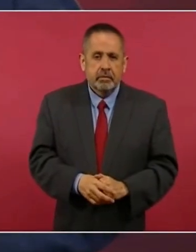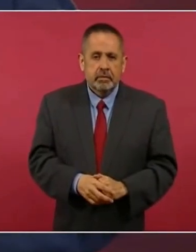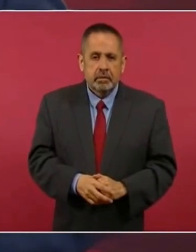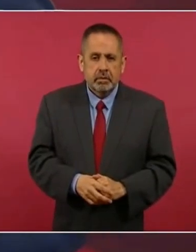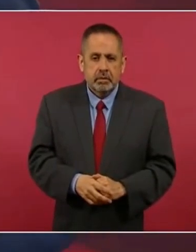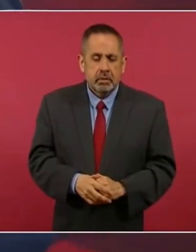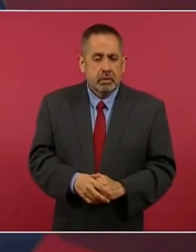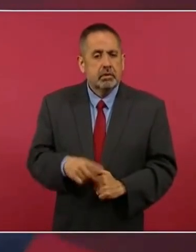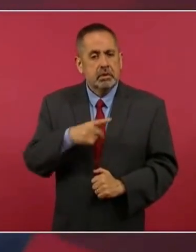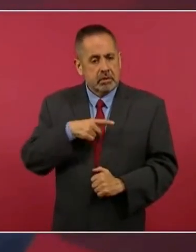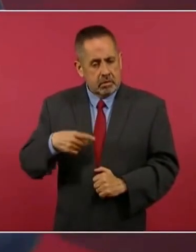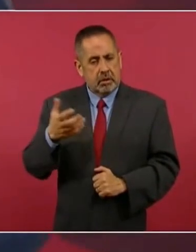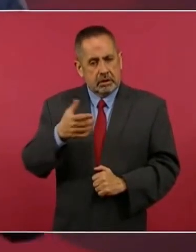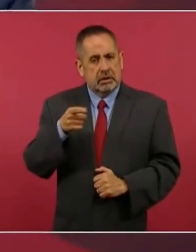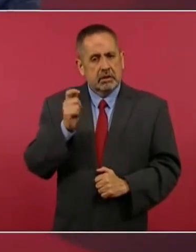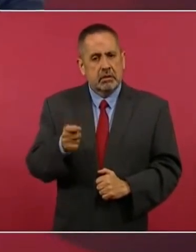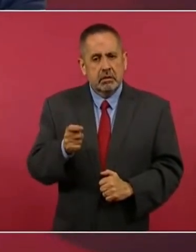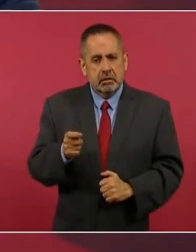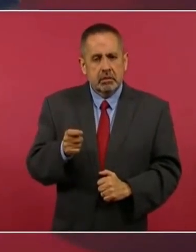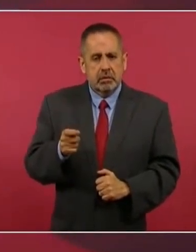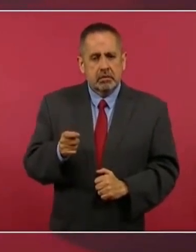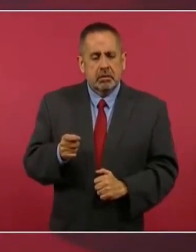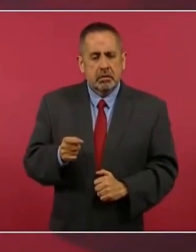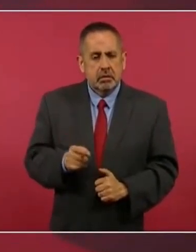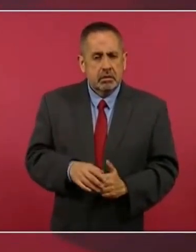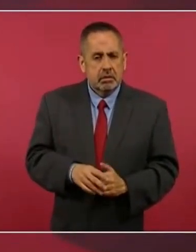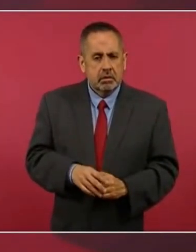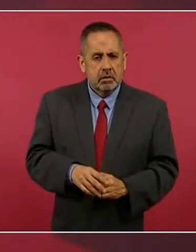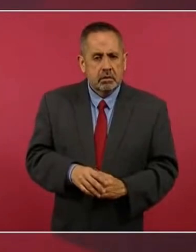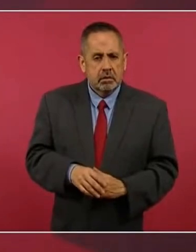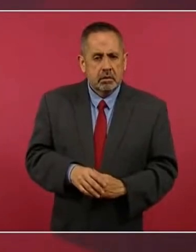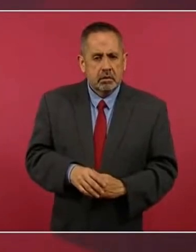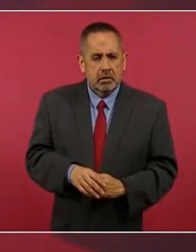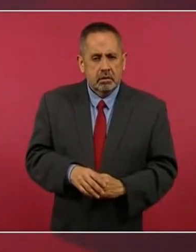Lo que hay que hacer es